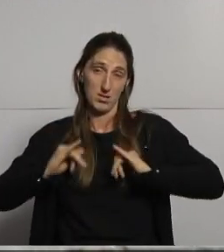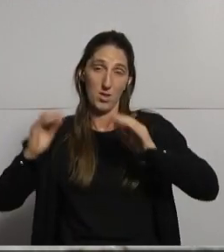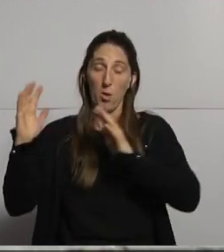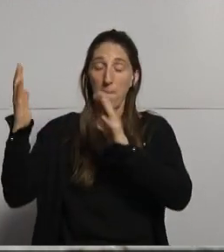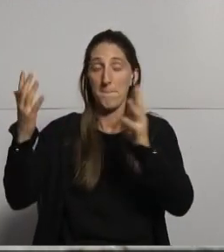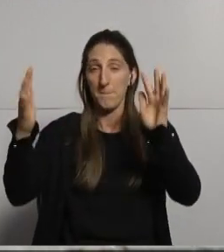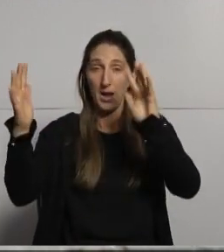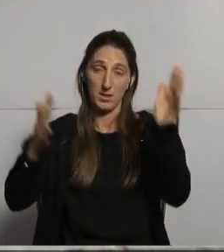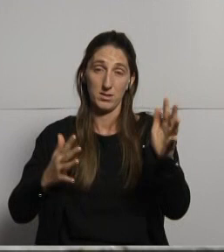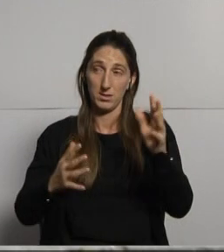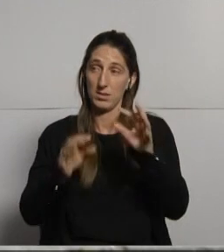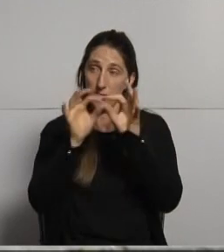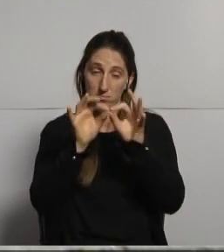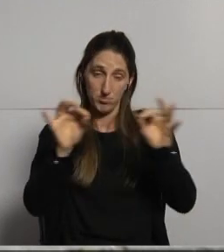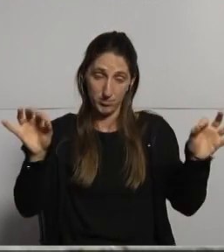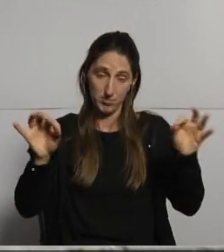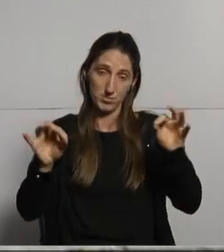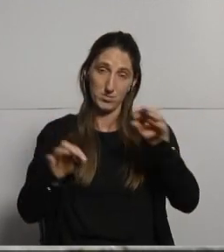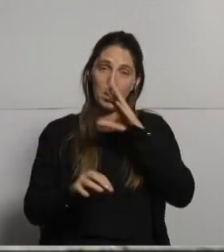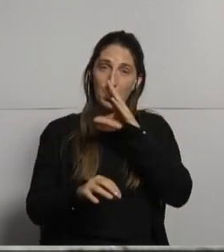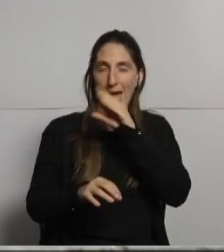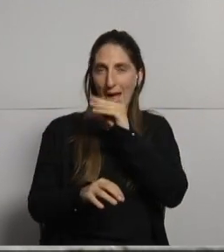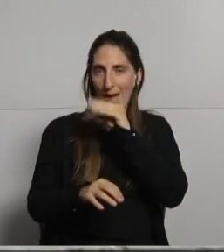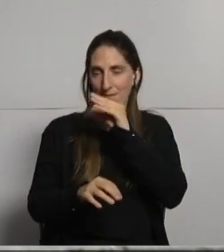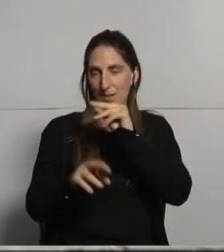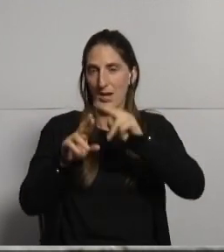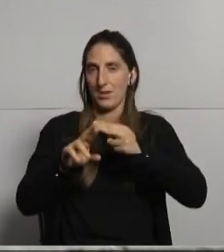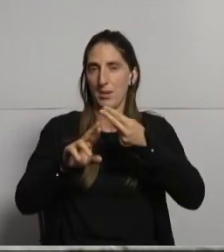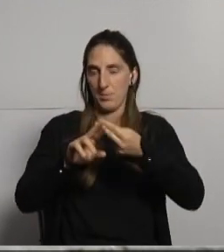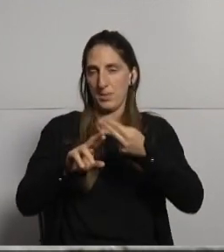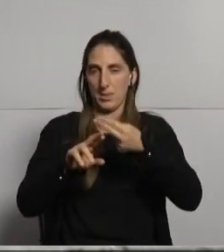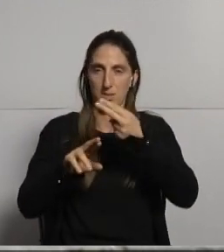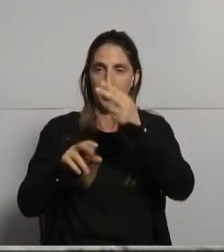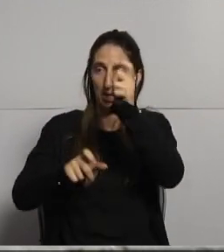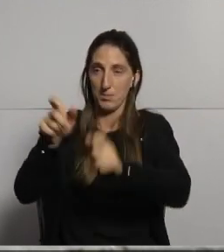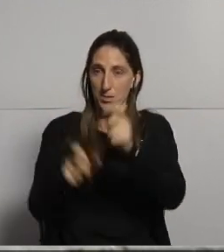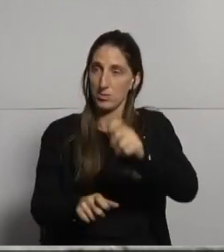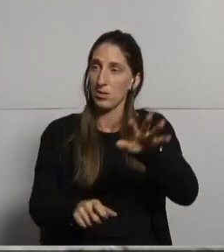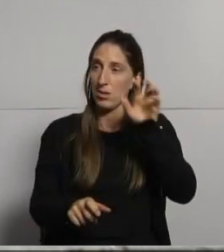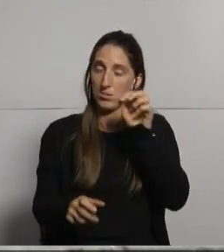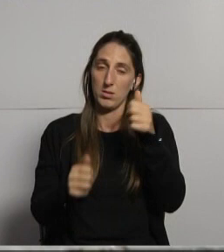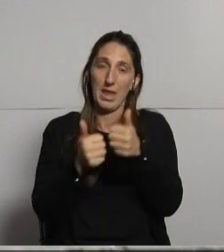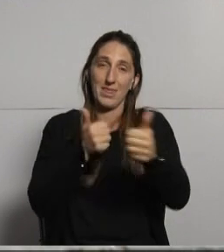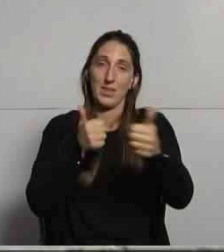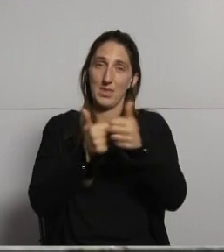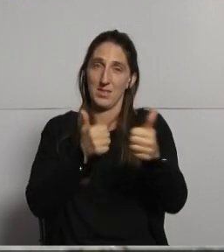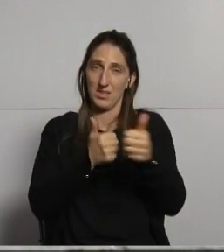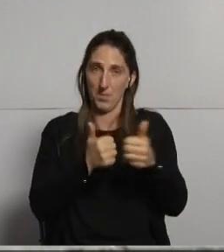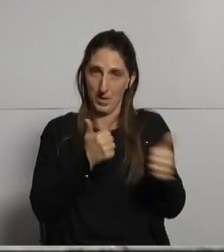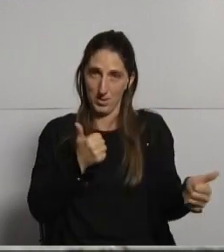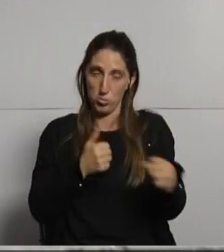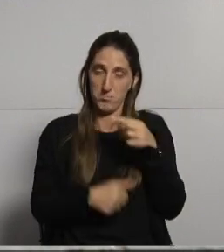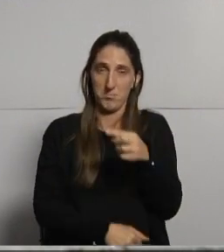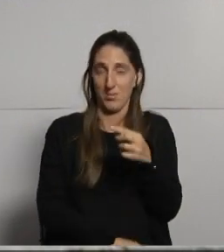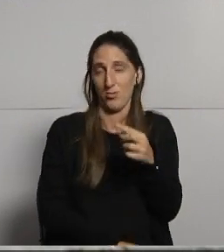y tiene un mensaje grabado que le repite a la población, haciéndole acordar sobre el distanciamiento social. Esto me